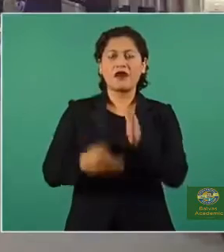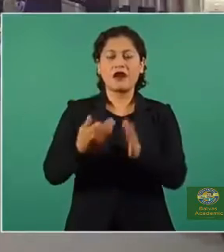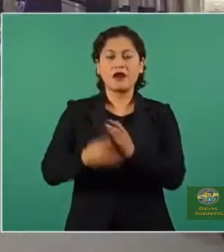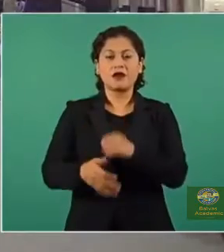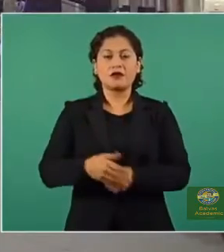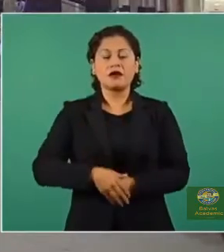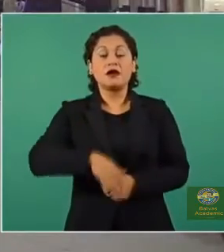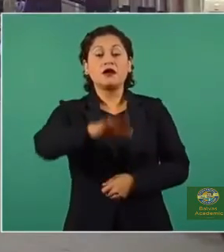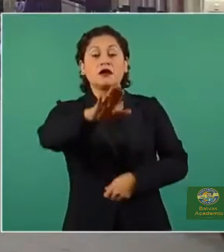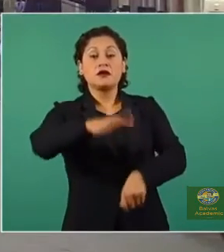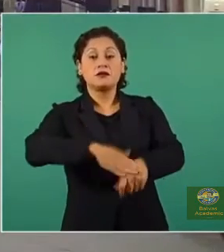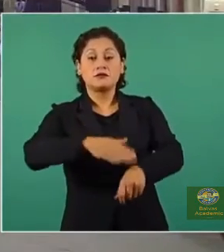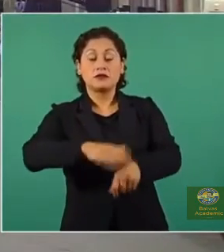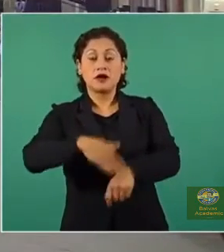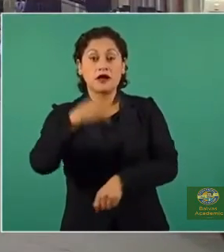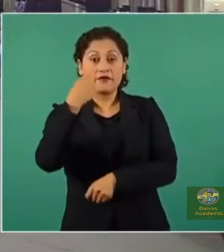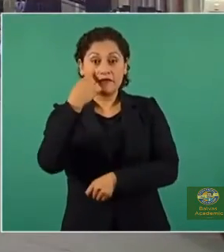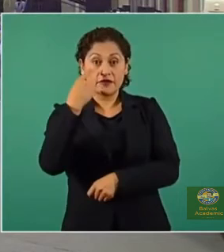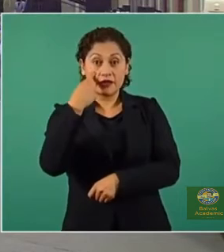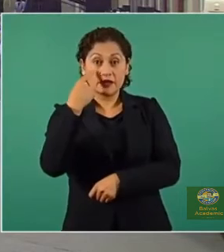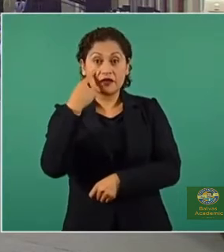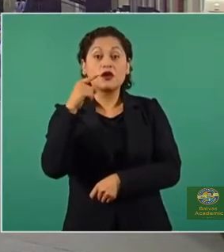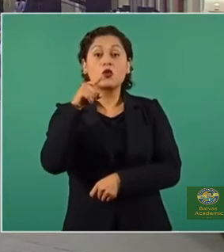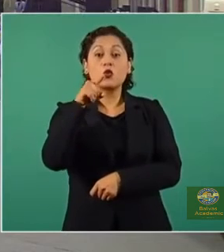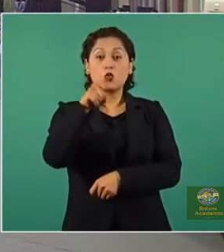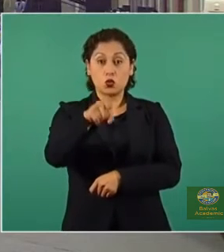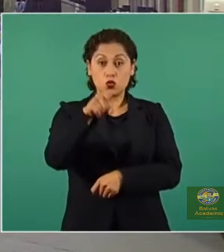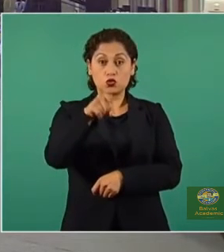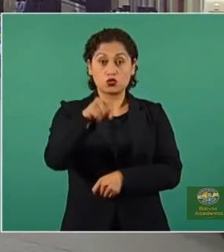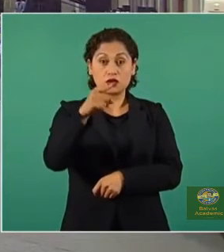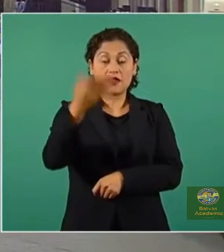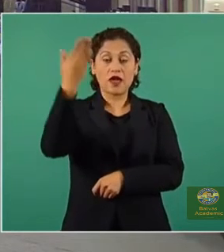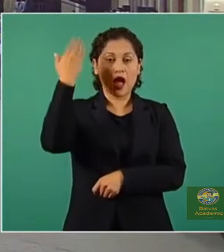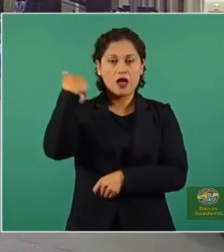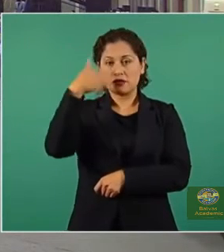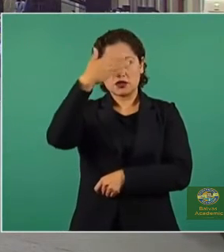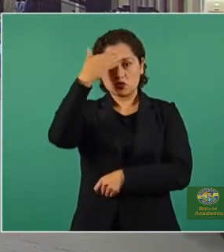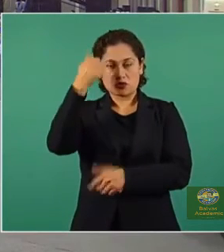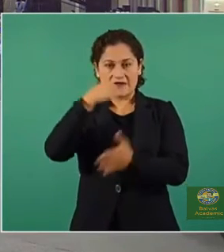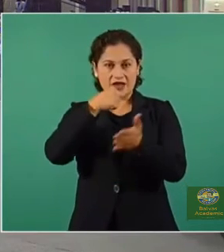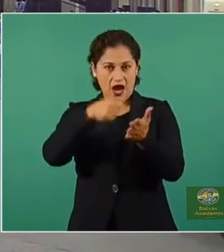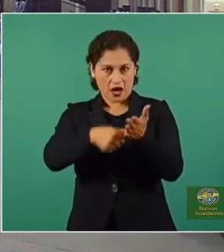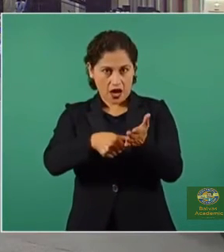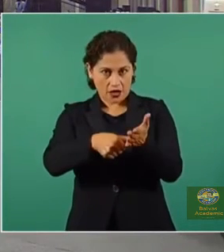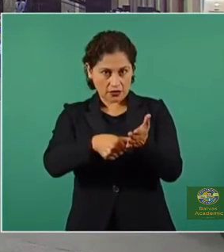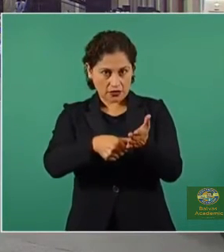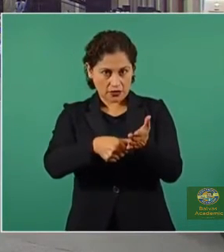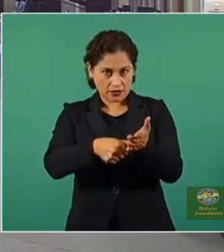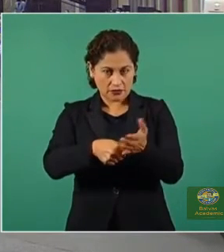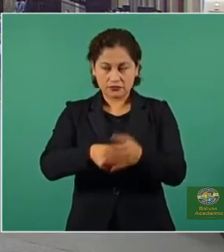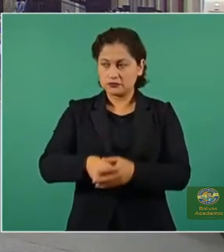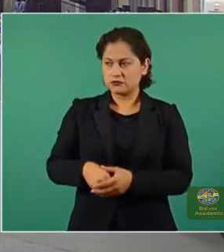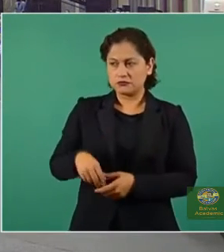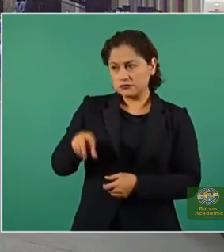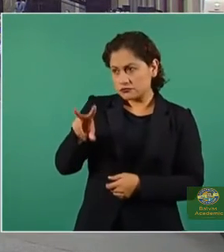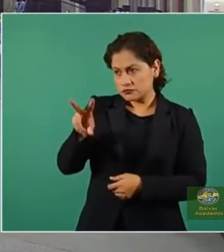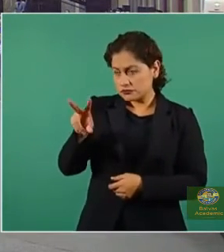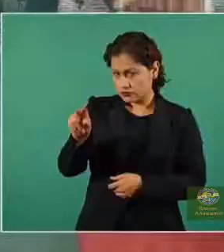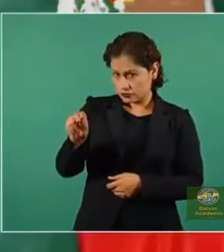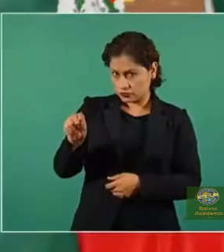para Es que también sorprendió, presidente, que contestar. usted al parecer no le habían comentado nada sobre esta carta. No, lo comentó. pero